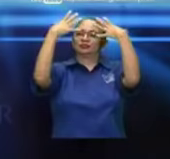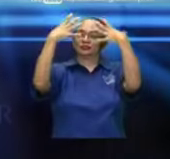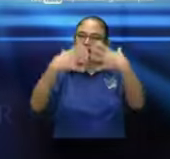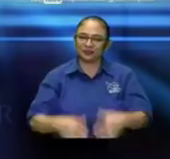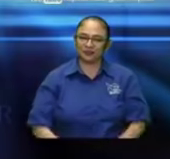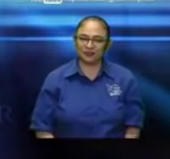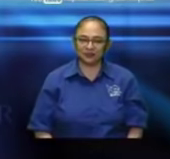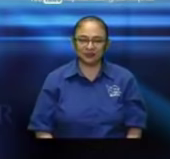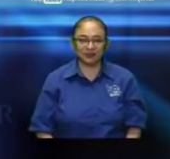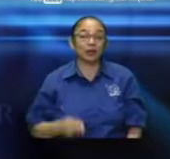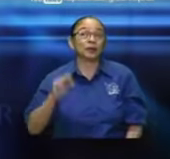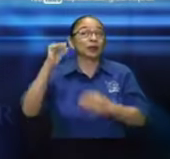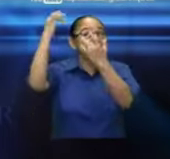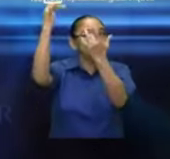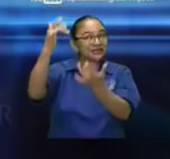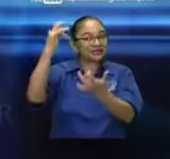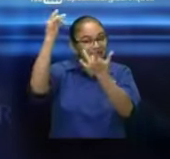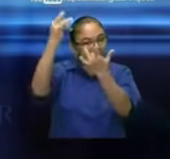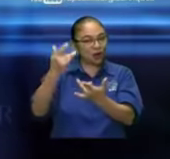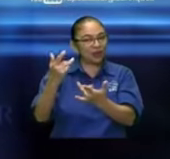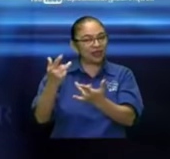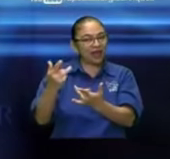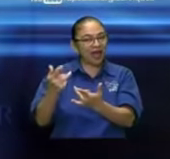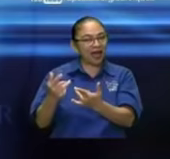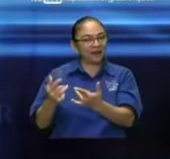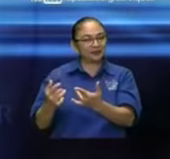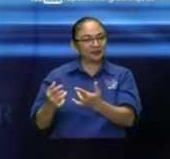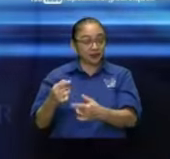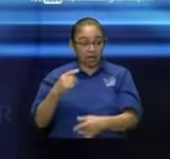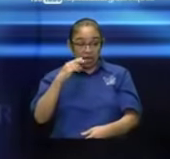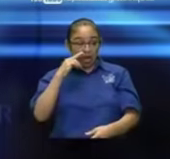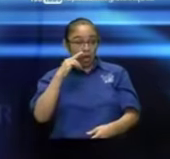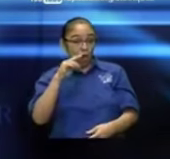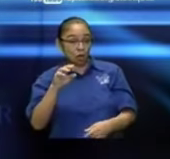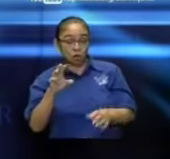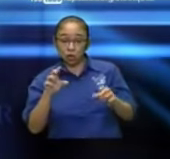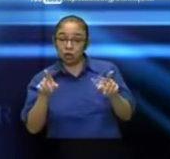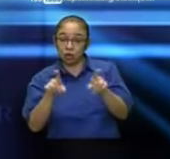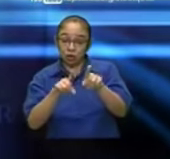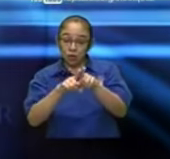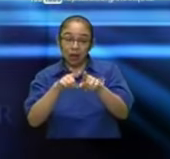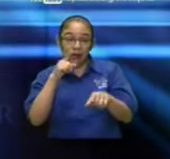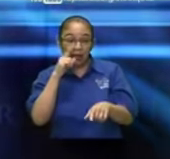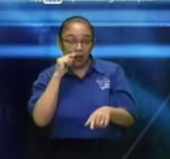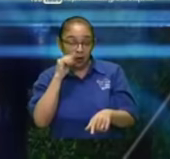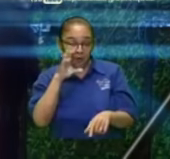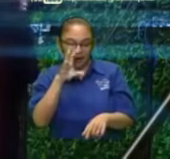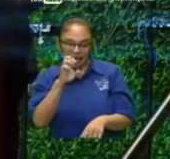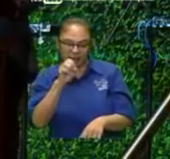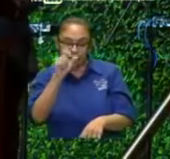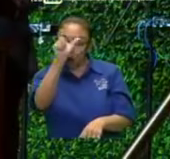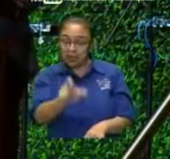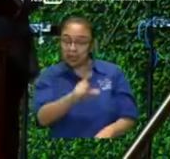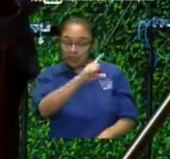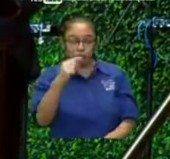misericordia. Como el ladrón en la cruz, que lo mira, un luzazo de revelación que ve al Señor como rey.